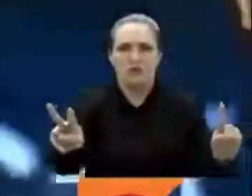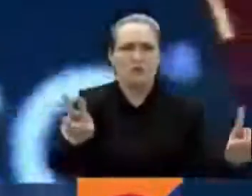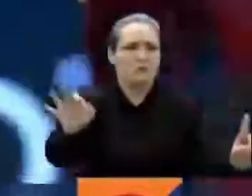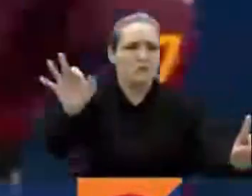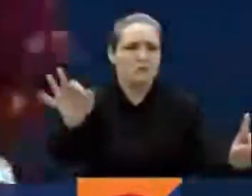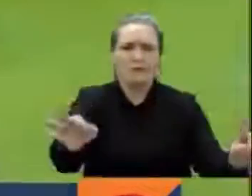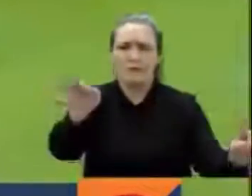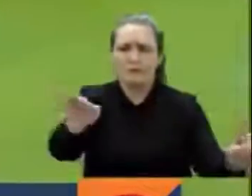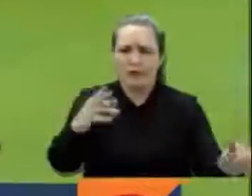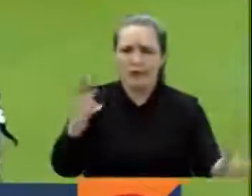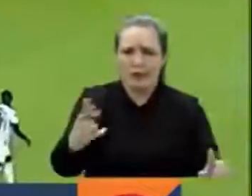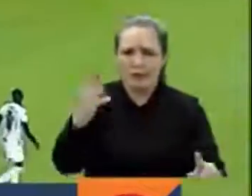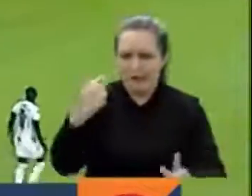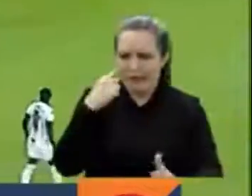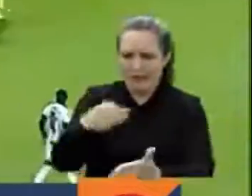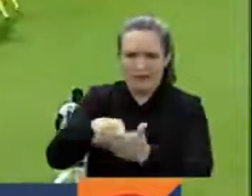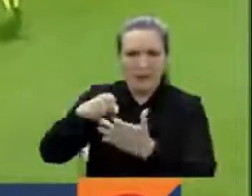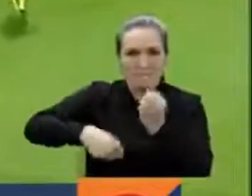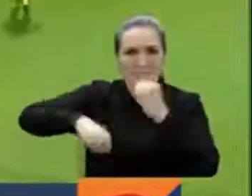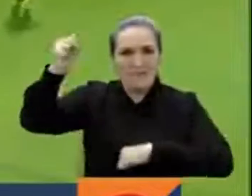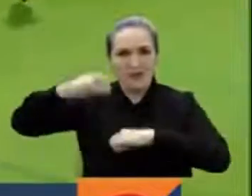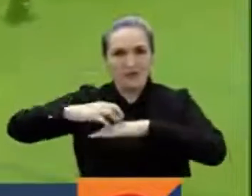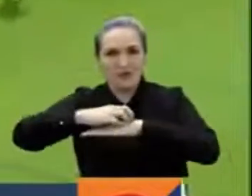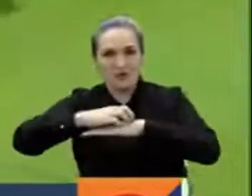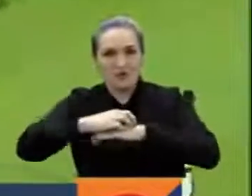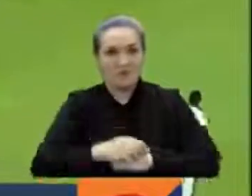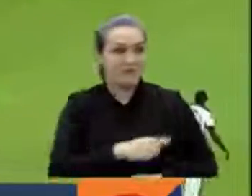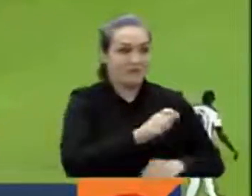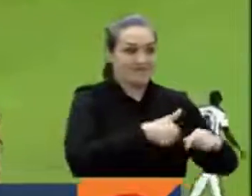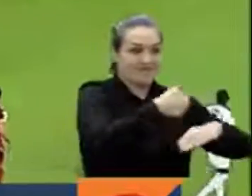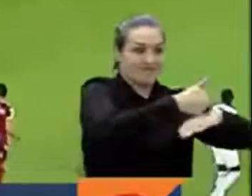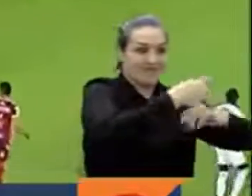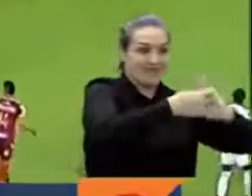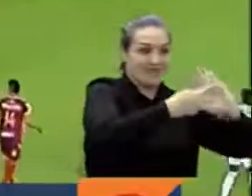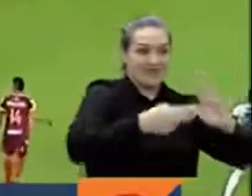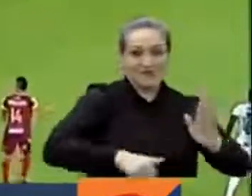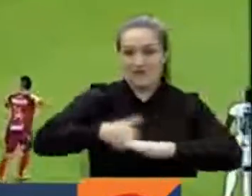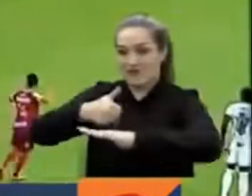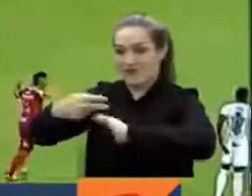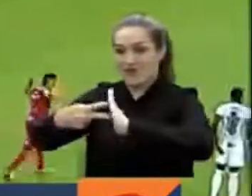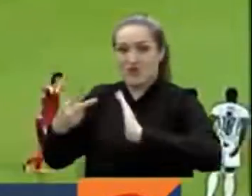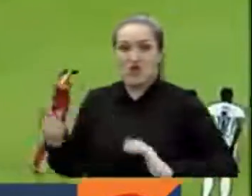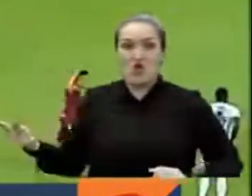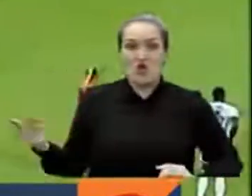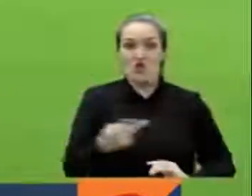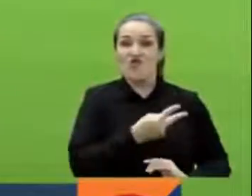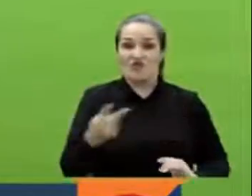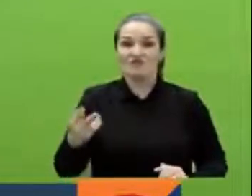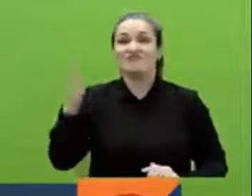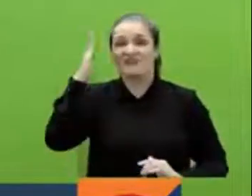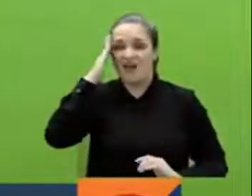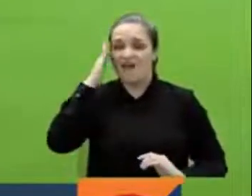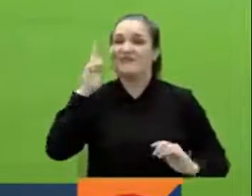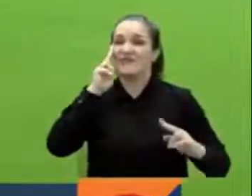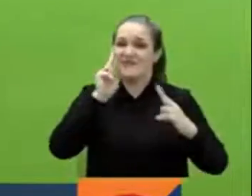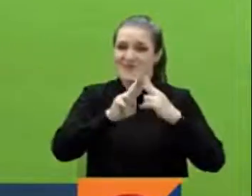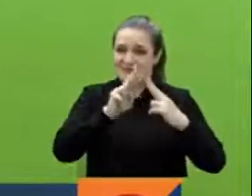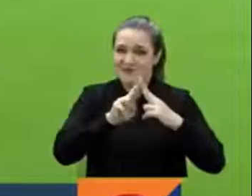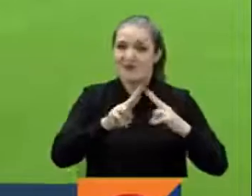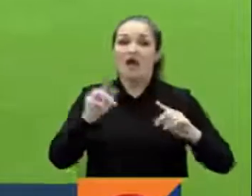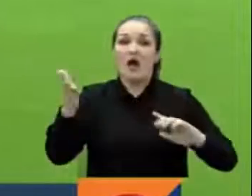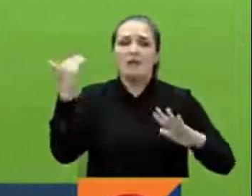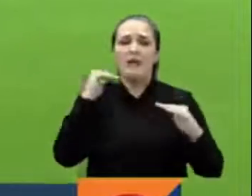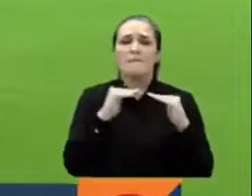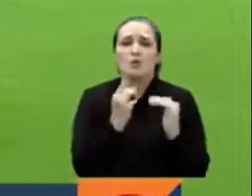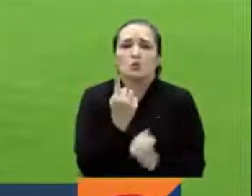el que más se ha repetido. Tanto Alberto Gamero como Hernán Torres fueron partícipes de esa paternidad. Solo hubo un empate,